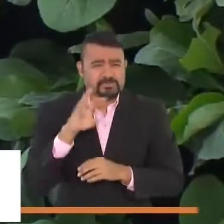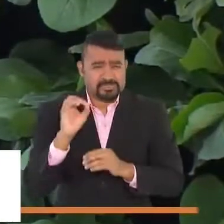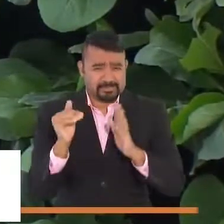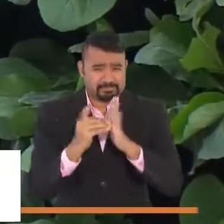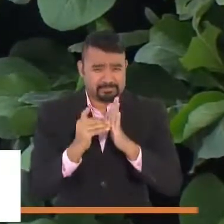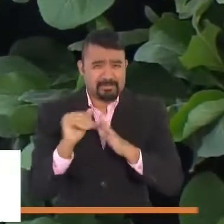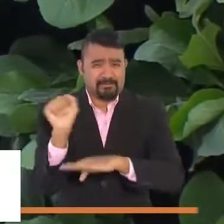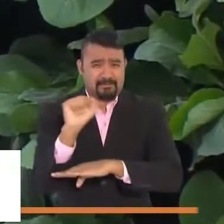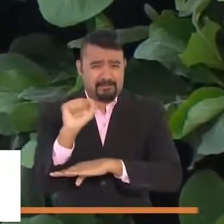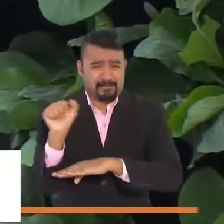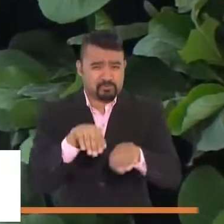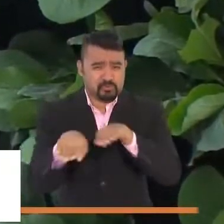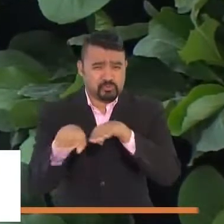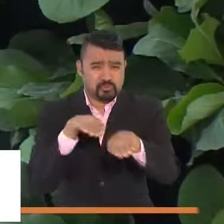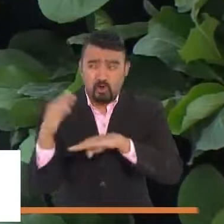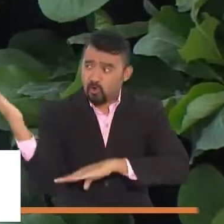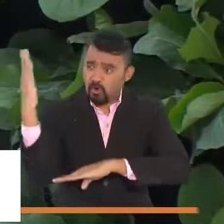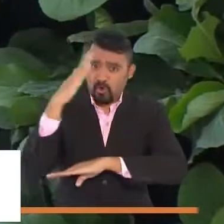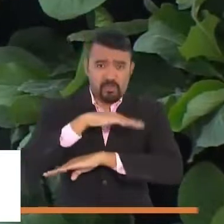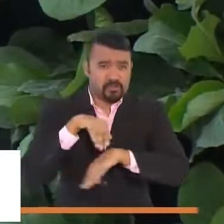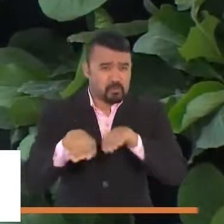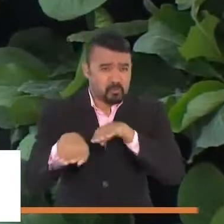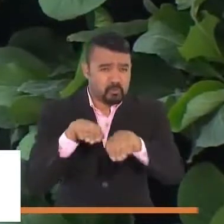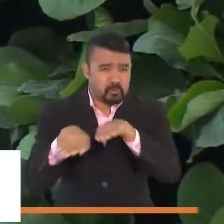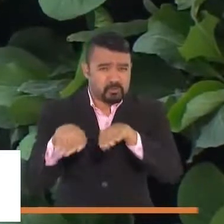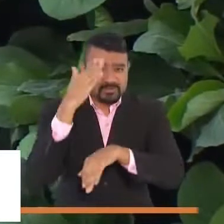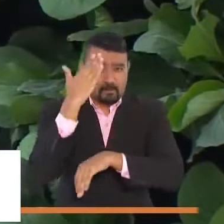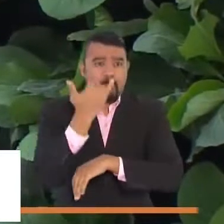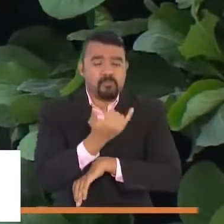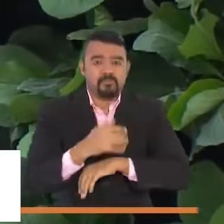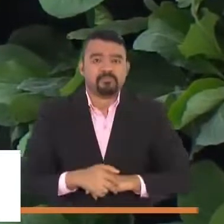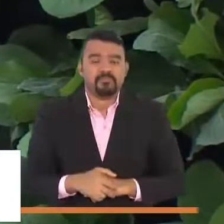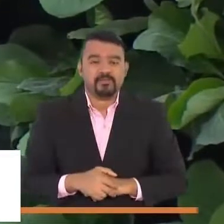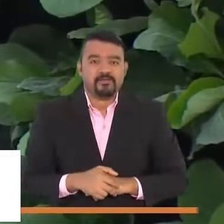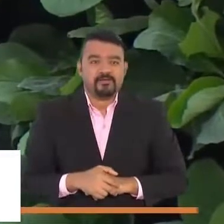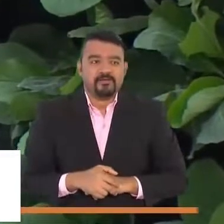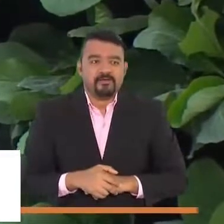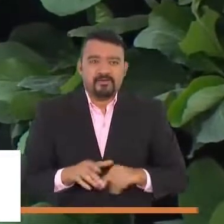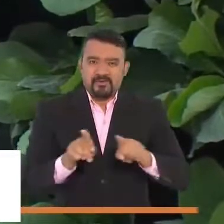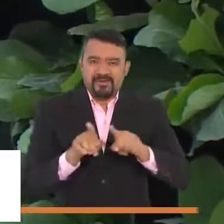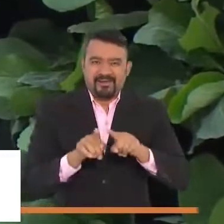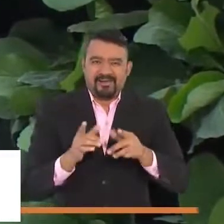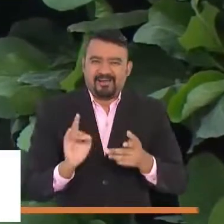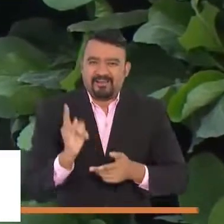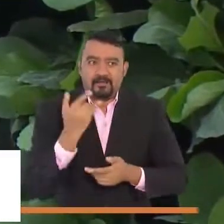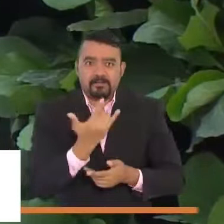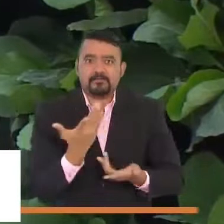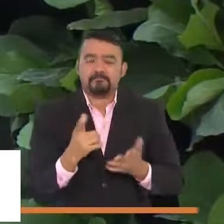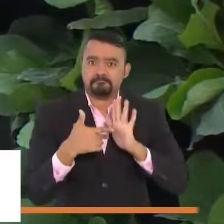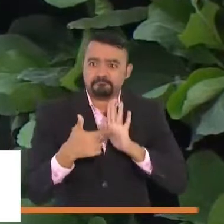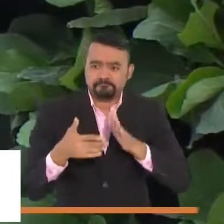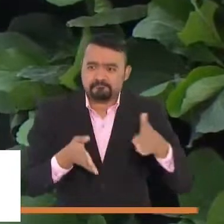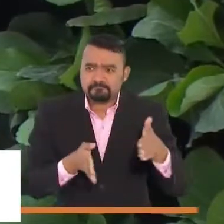Todos sabemos la congestión vehicular en este tramo. Ya queda una vía con todas las